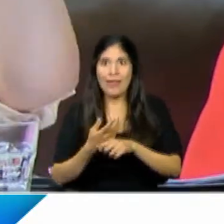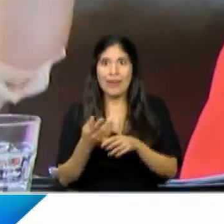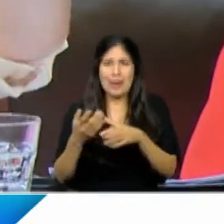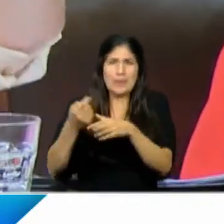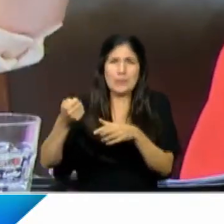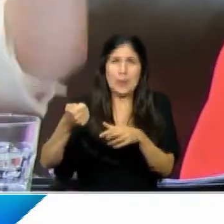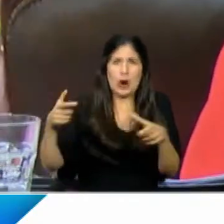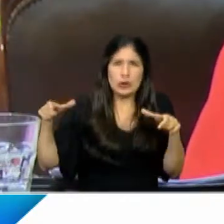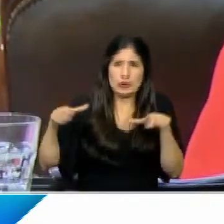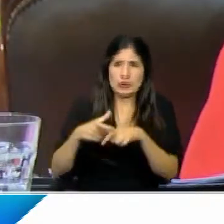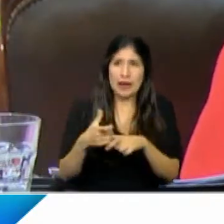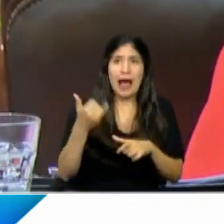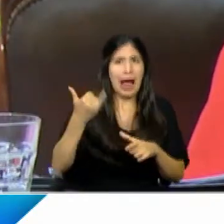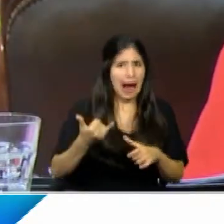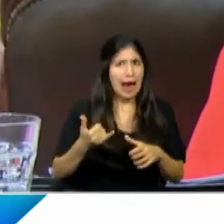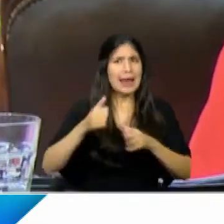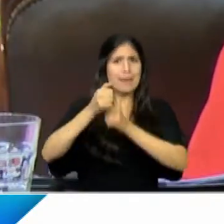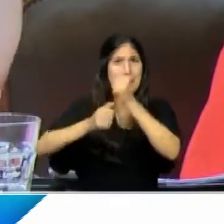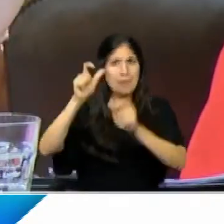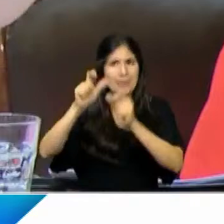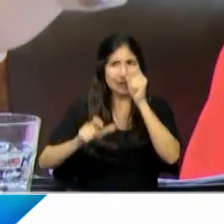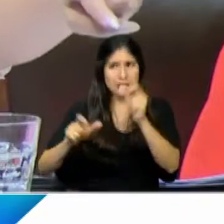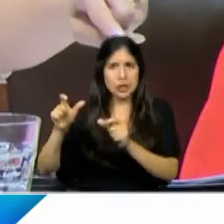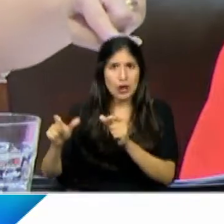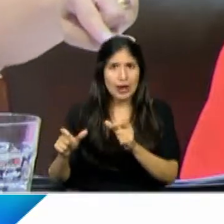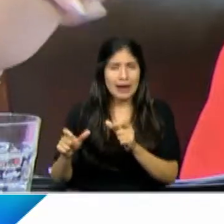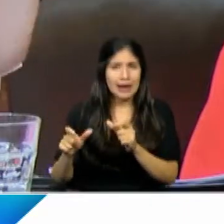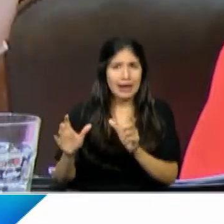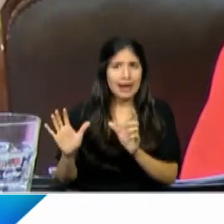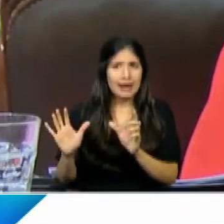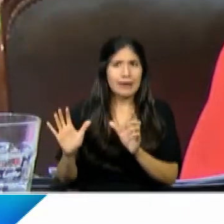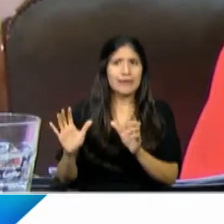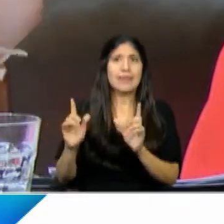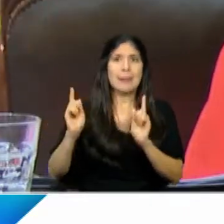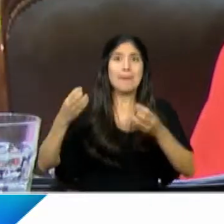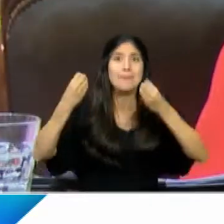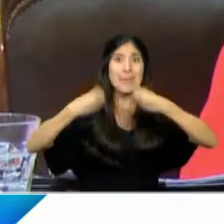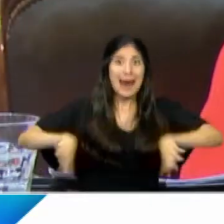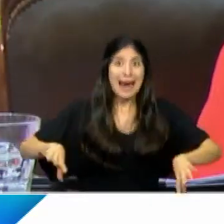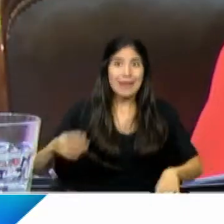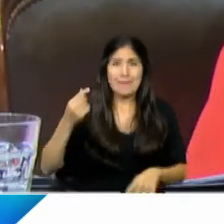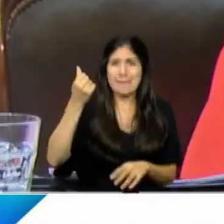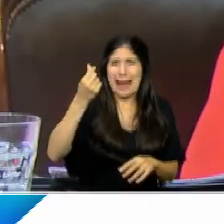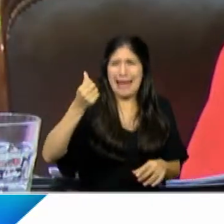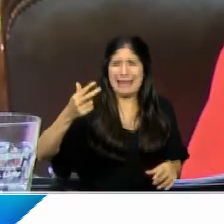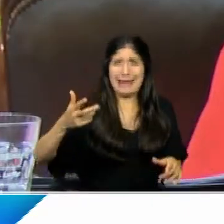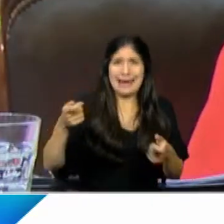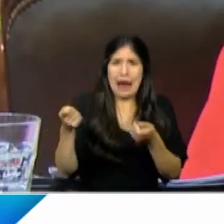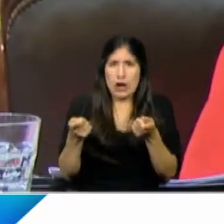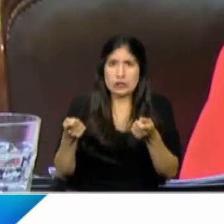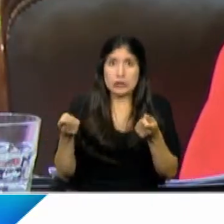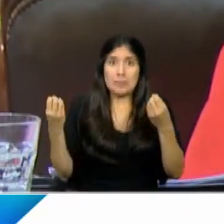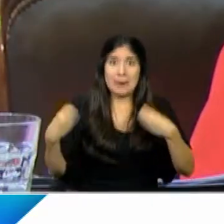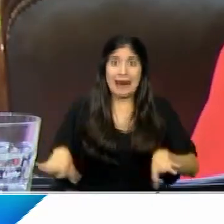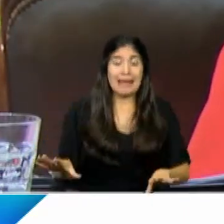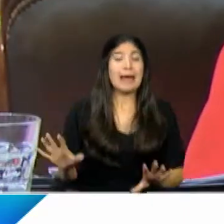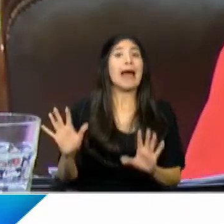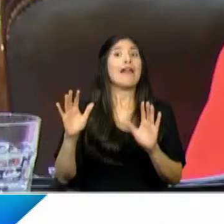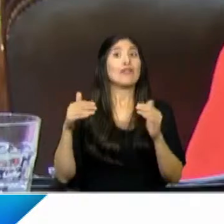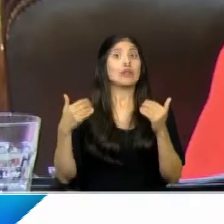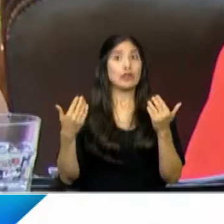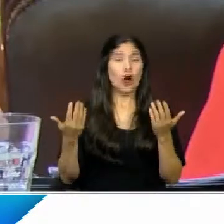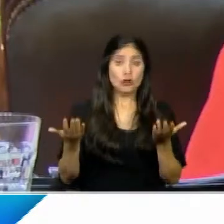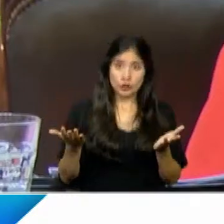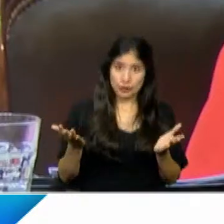empresarios prebendarios que con cada desregulación que se desarma pierden un negocio que tenían asegurado.